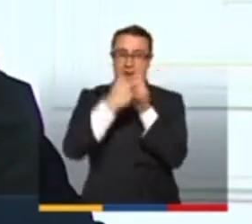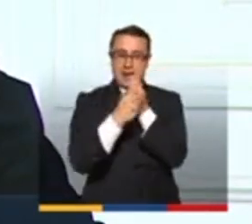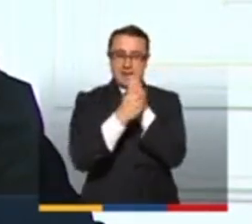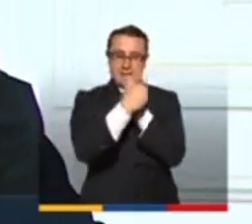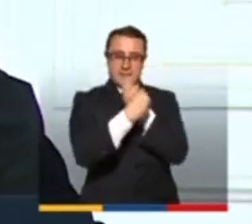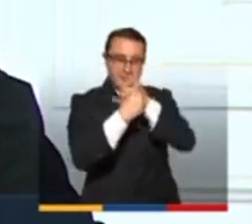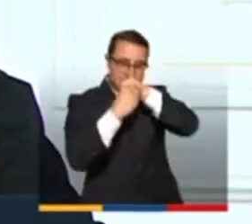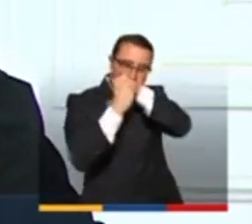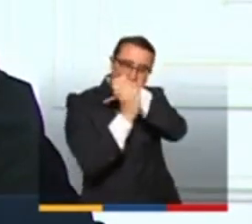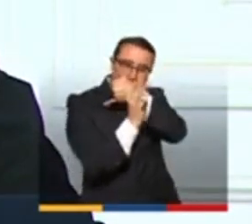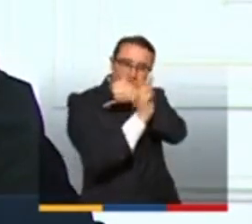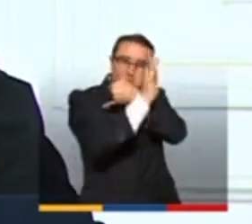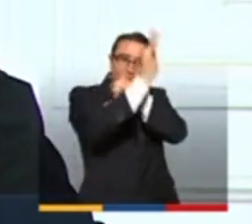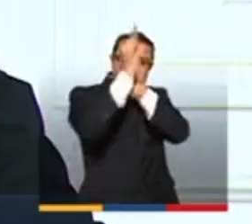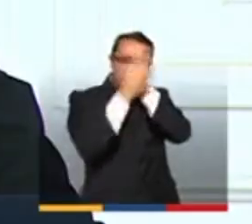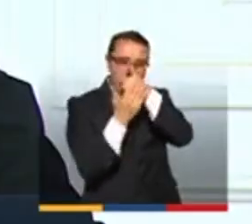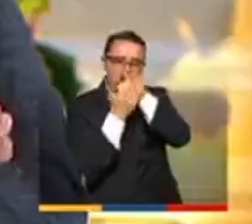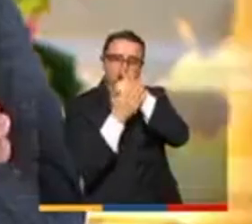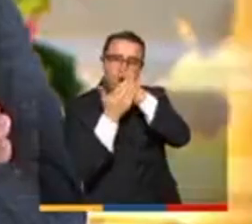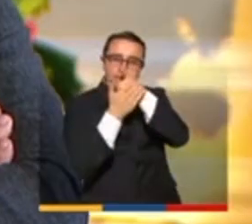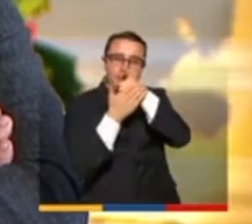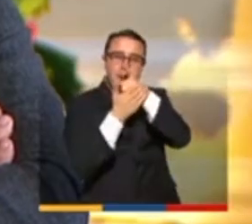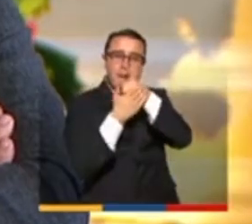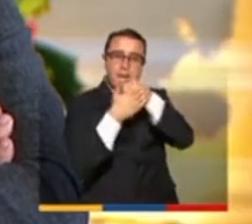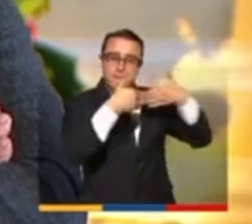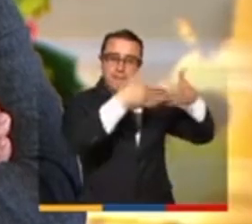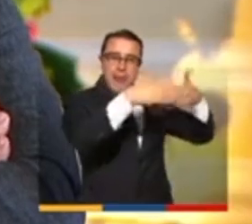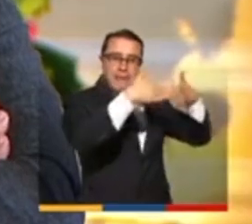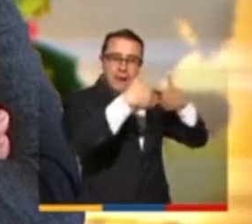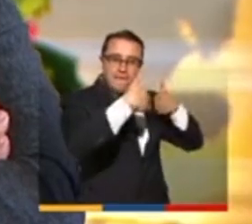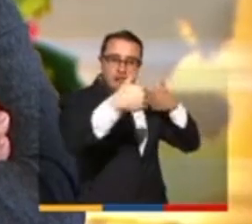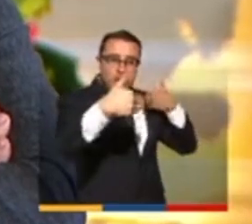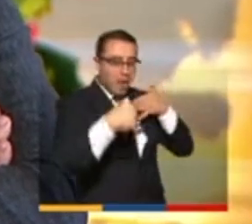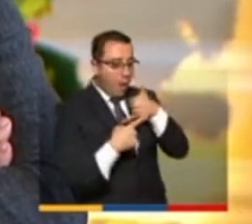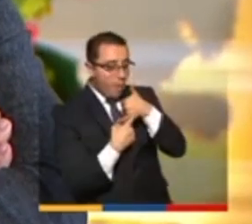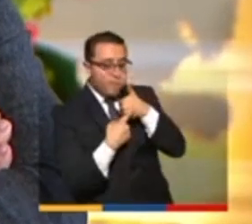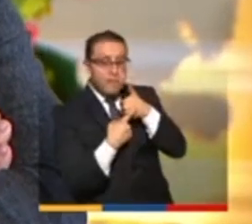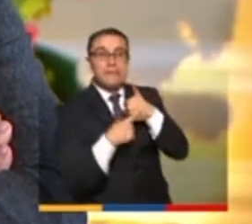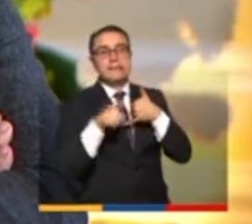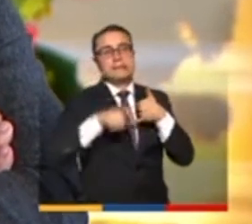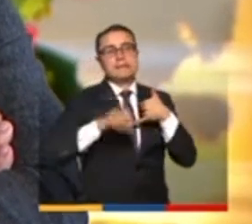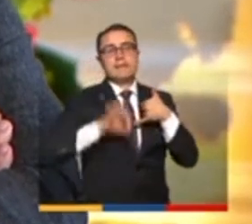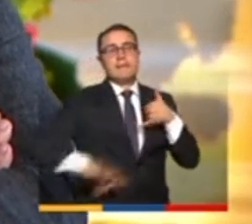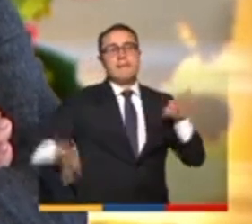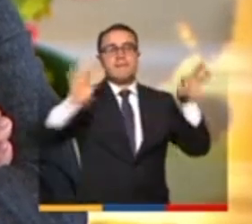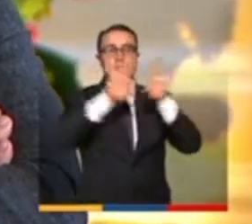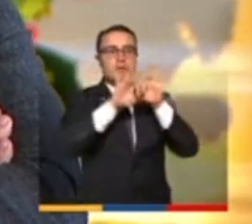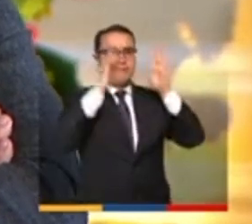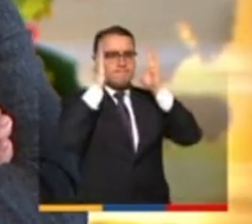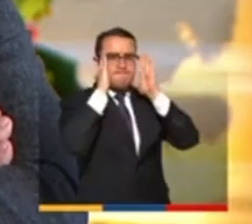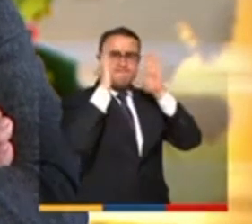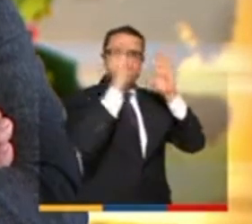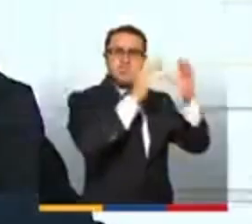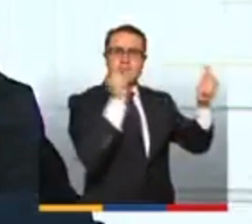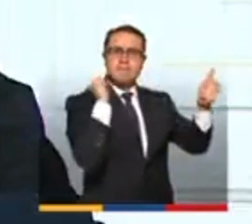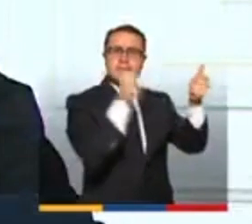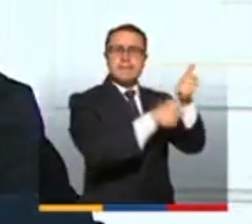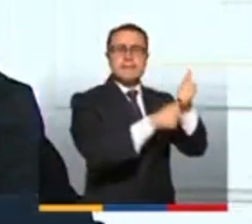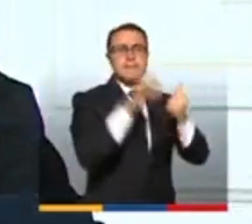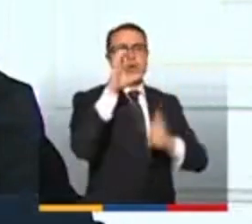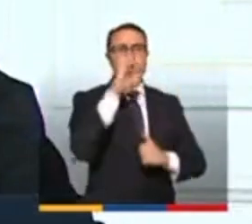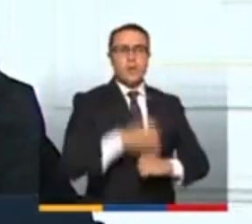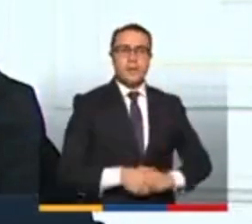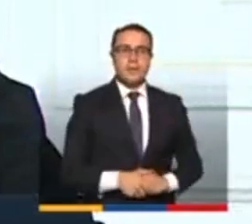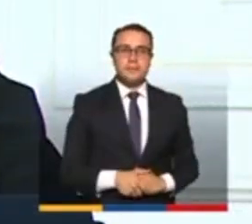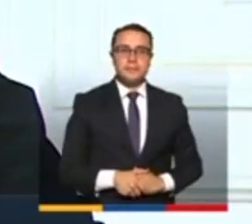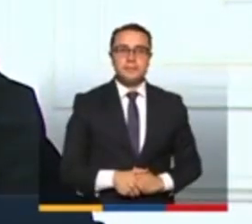El Darién debe tener una ruta de asistencia del Estado colombiano.